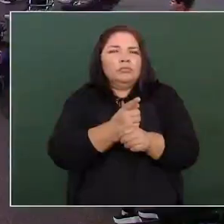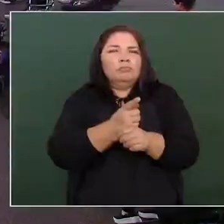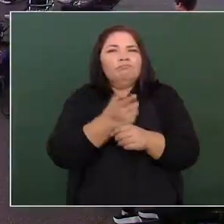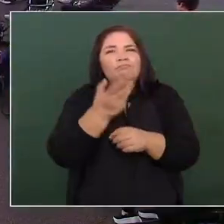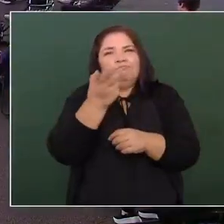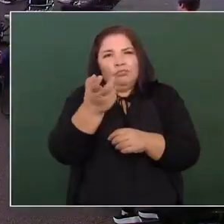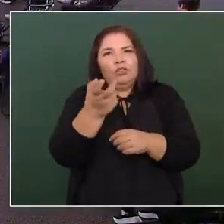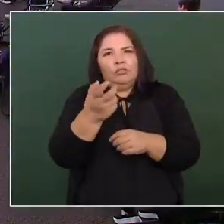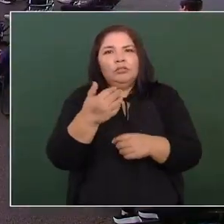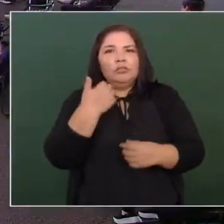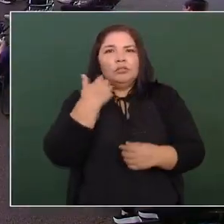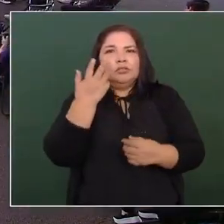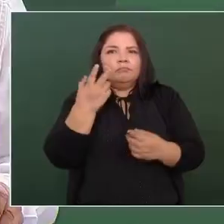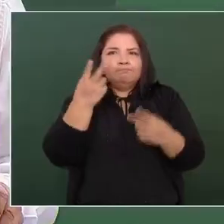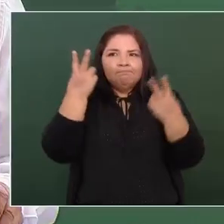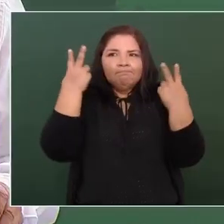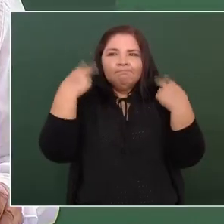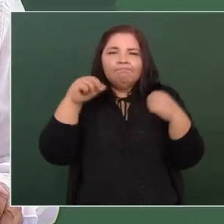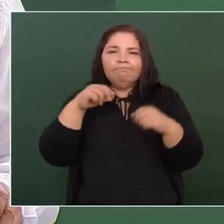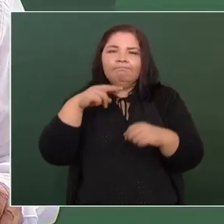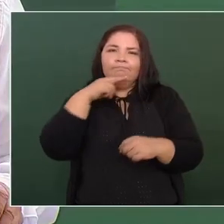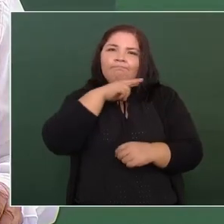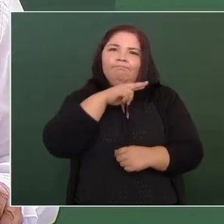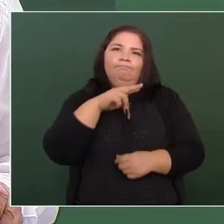Y por eso quise ir.